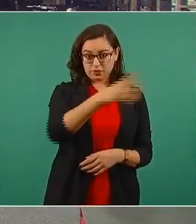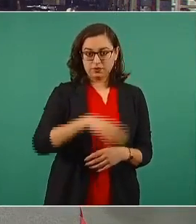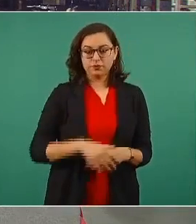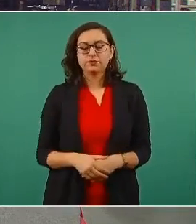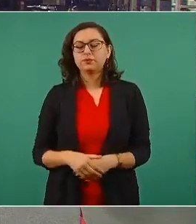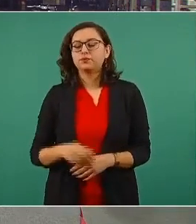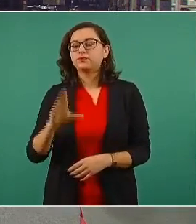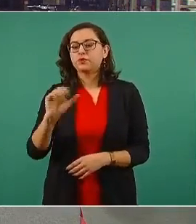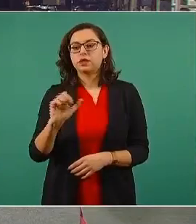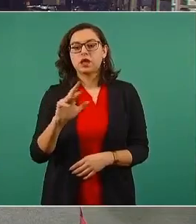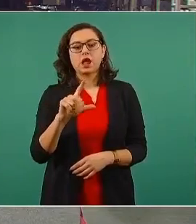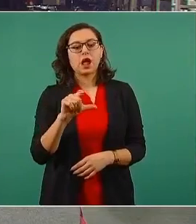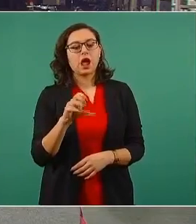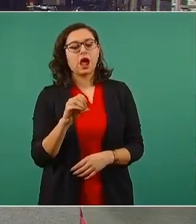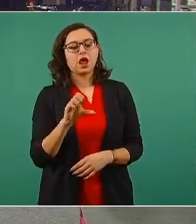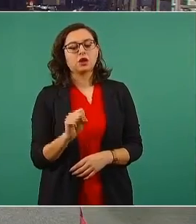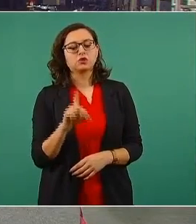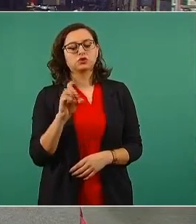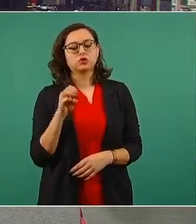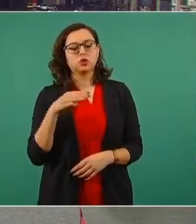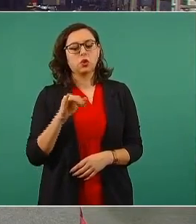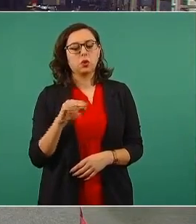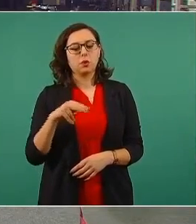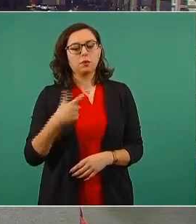señor presidente, me gustaría